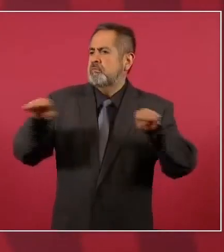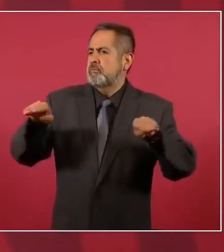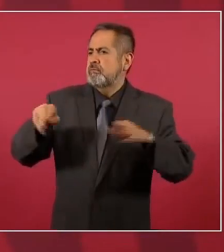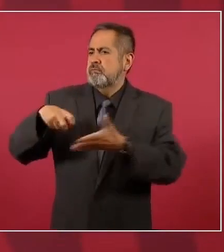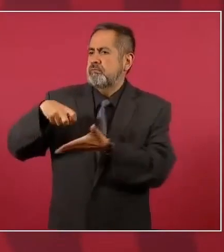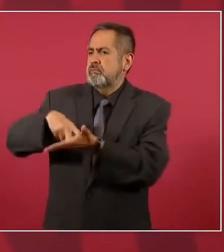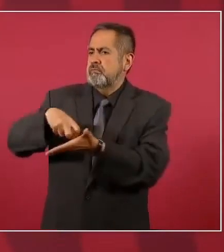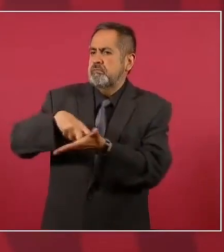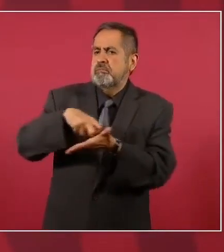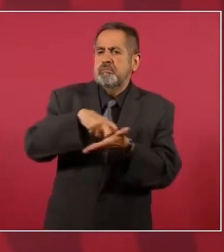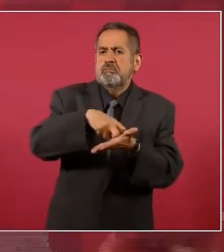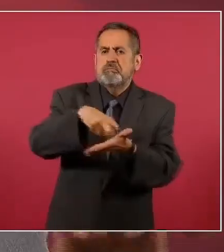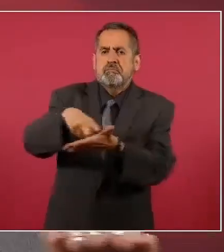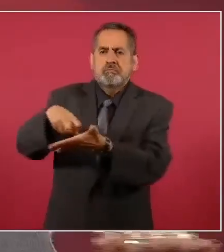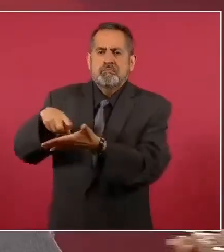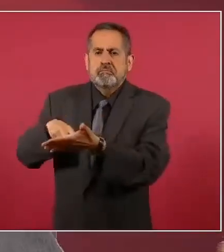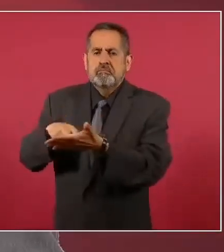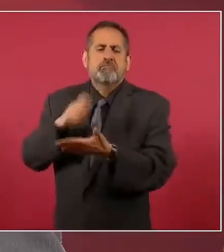Es lo más